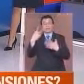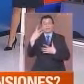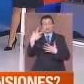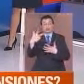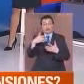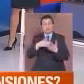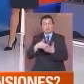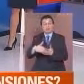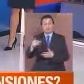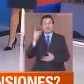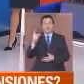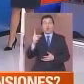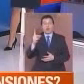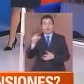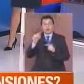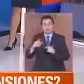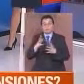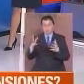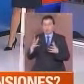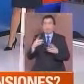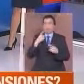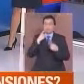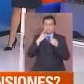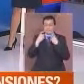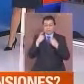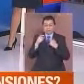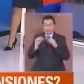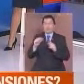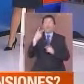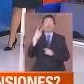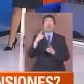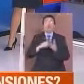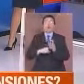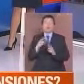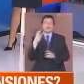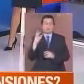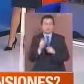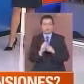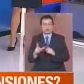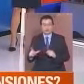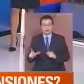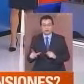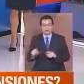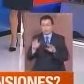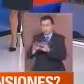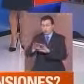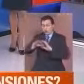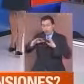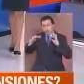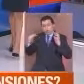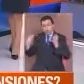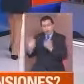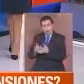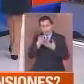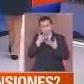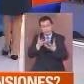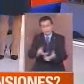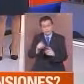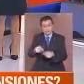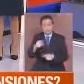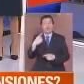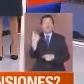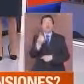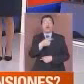$178 millones, reduciendo su exposición un 2,3%. Por todo esto, desde la Superintendencia de